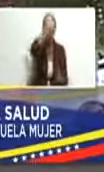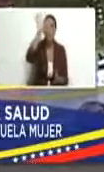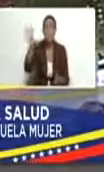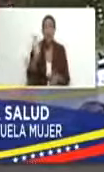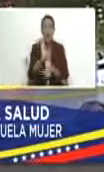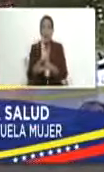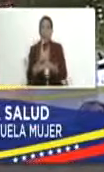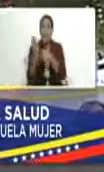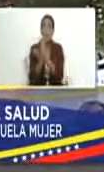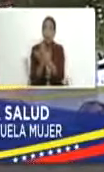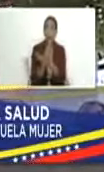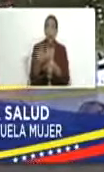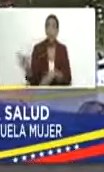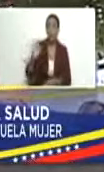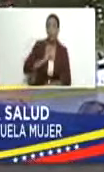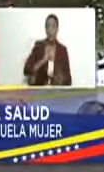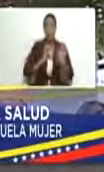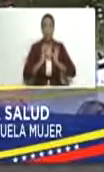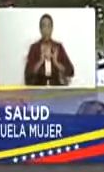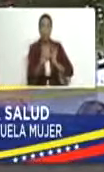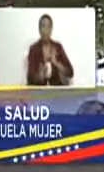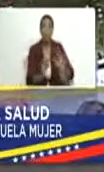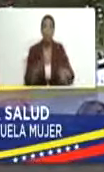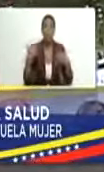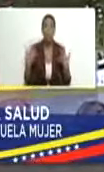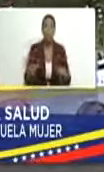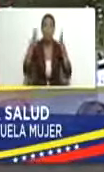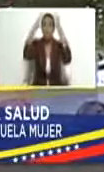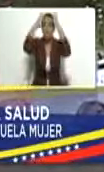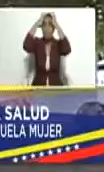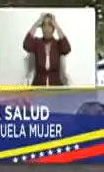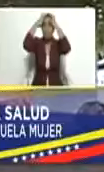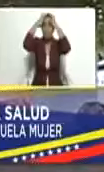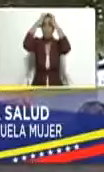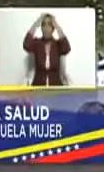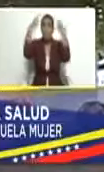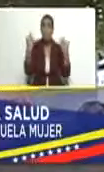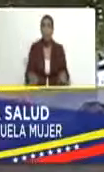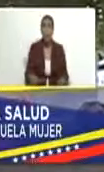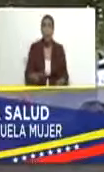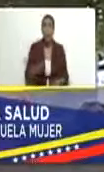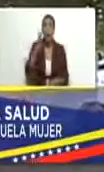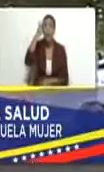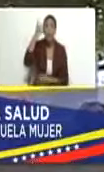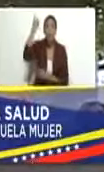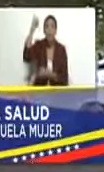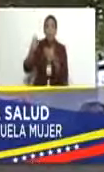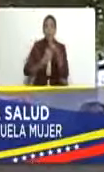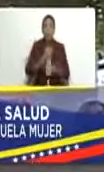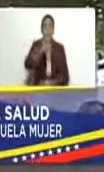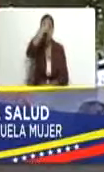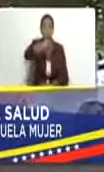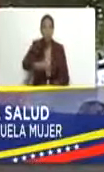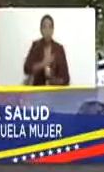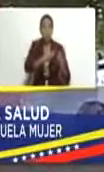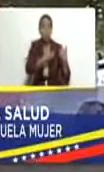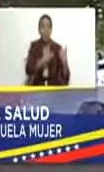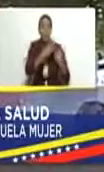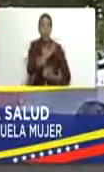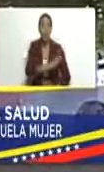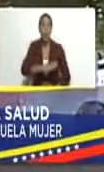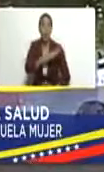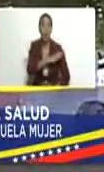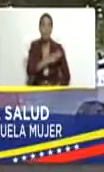tengan cuidado, se le pegó el coronavirus, ay Dios mío, tengan cuidado. ¿Y qué hice yo? Nombré una